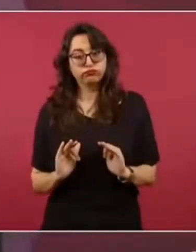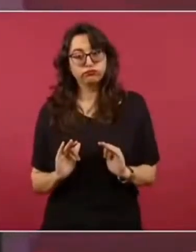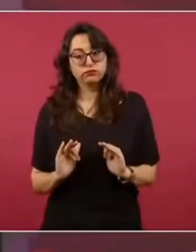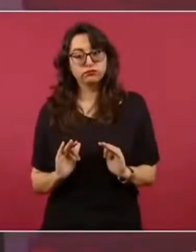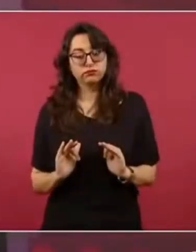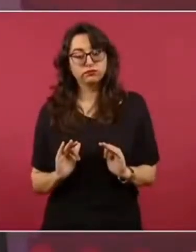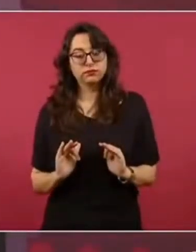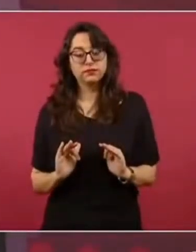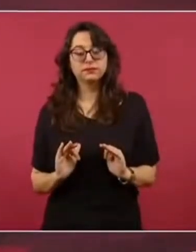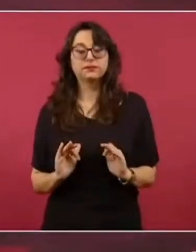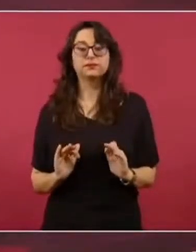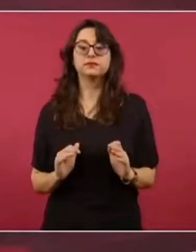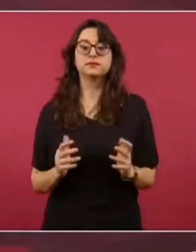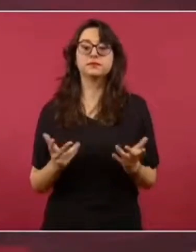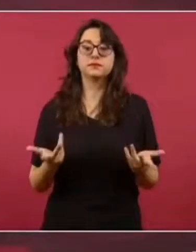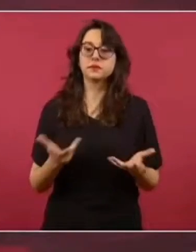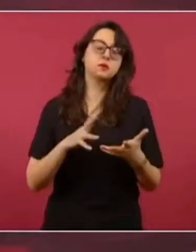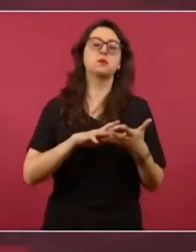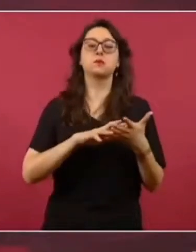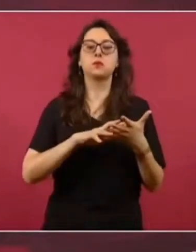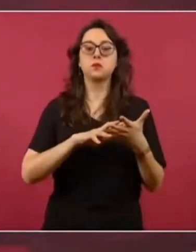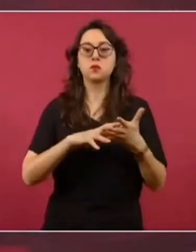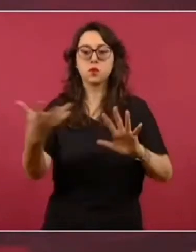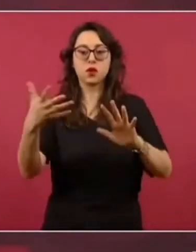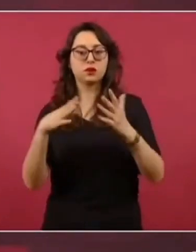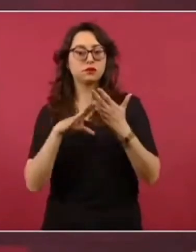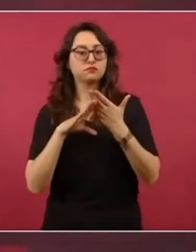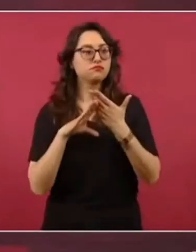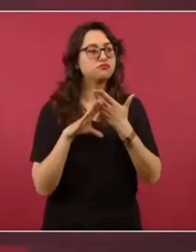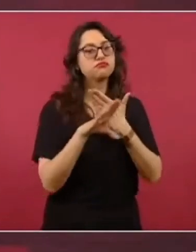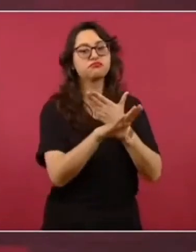si no hay violencia,